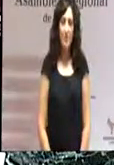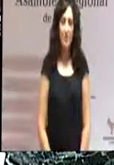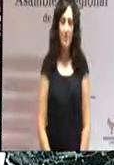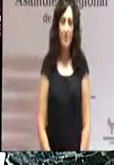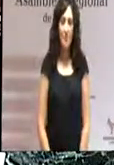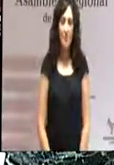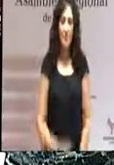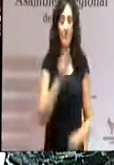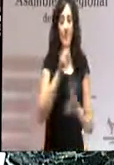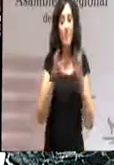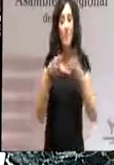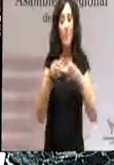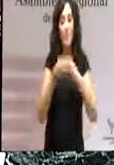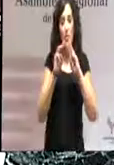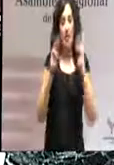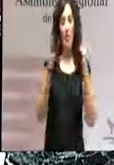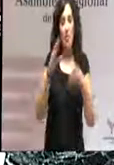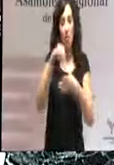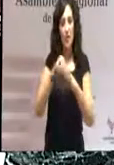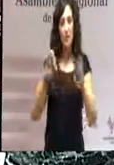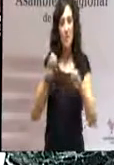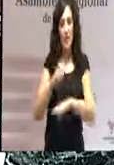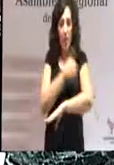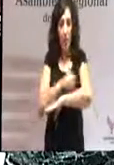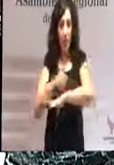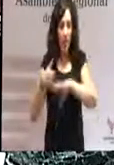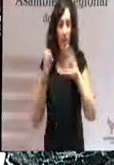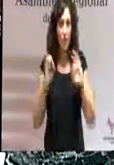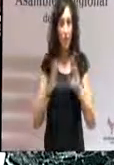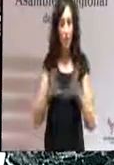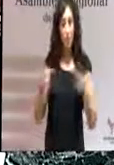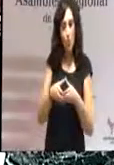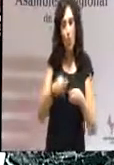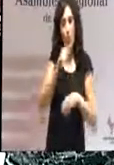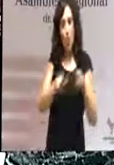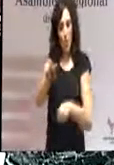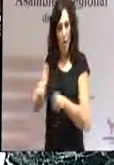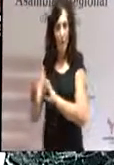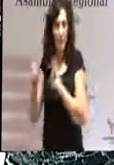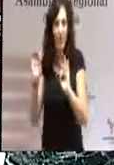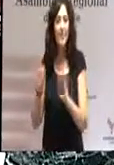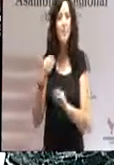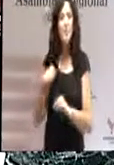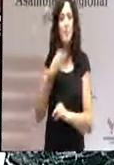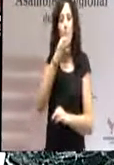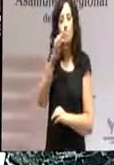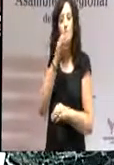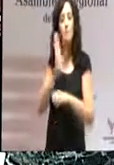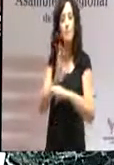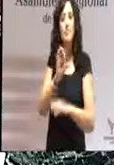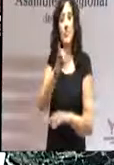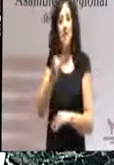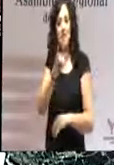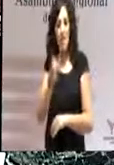Por el Grupo Parlamentario Ciudadanos, Partido de la Ciudadanía, tiene la palabra el señor Sánchez